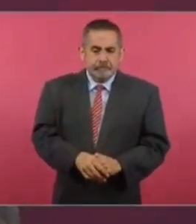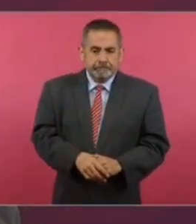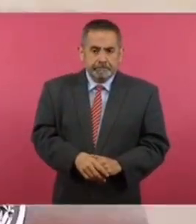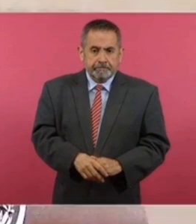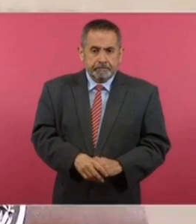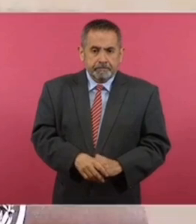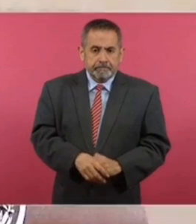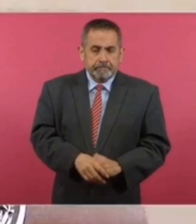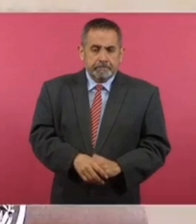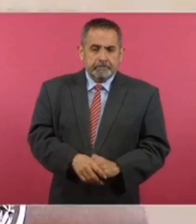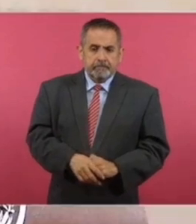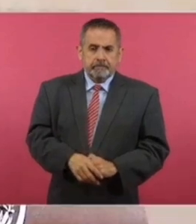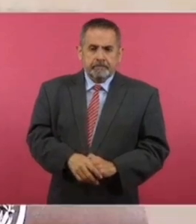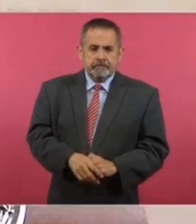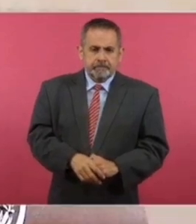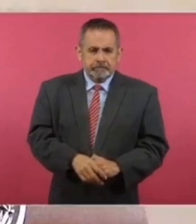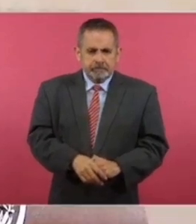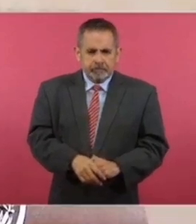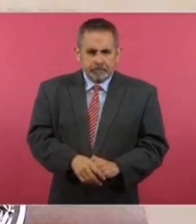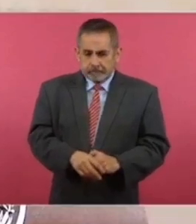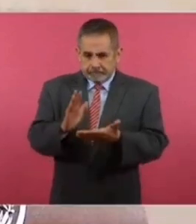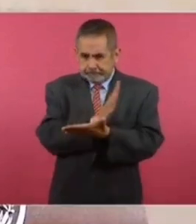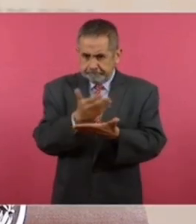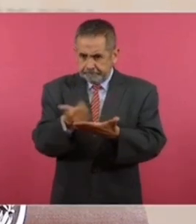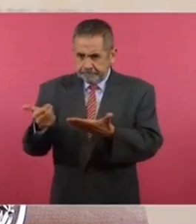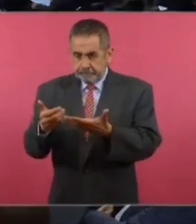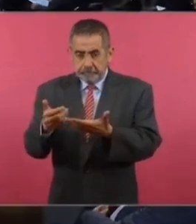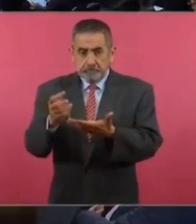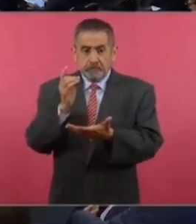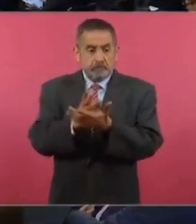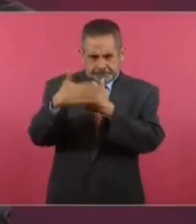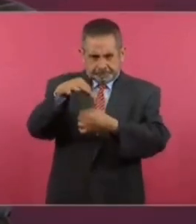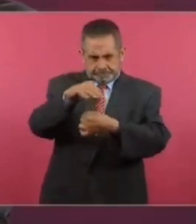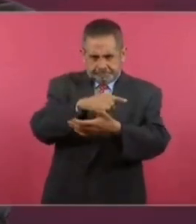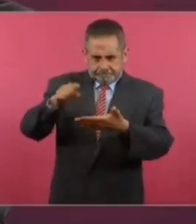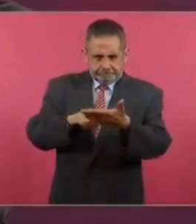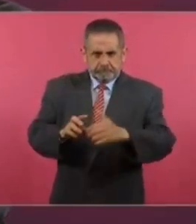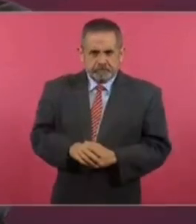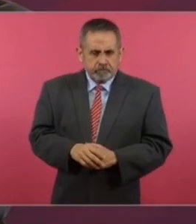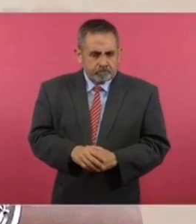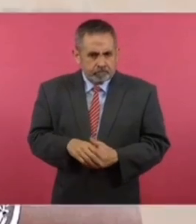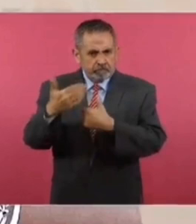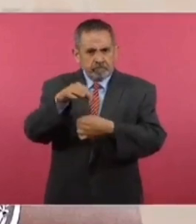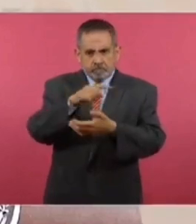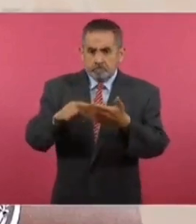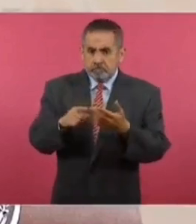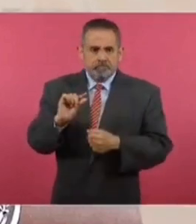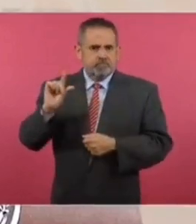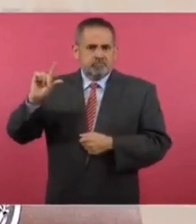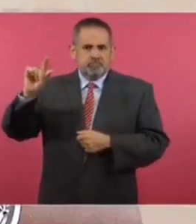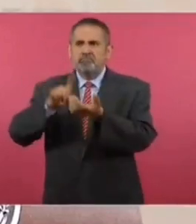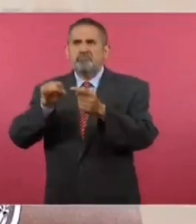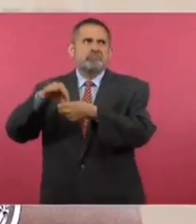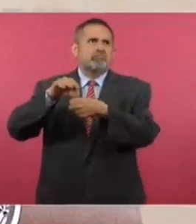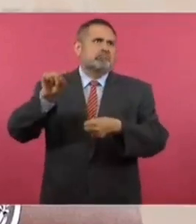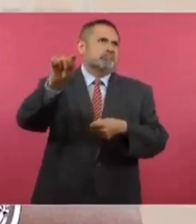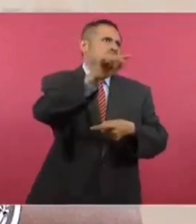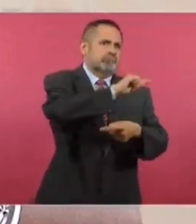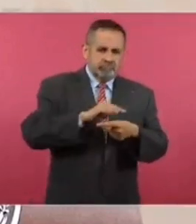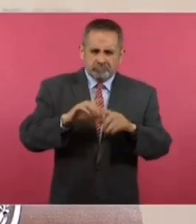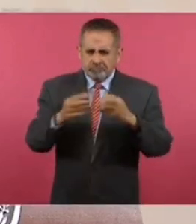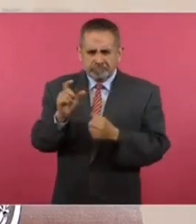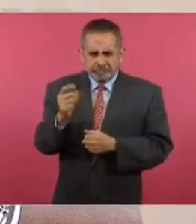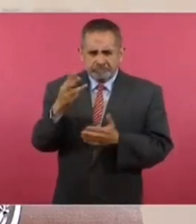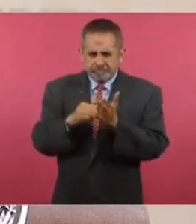Bueno este sin lo que corresponde a los partidos no solamente para el consejo electoral es que es una elección de muchas autoridades este